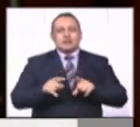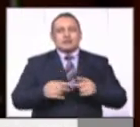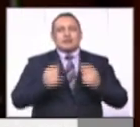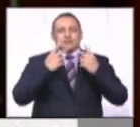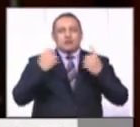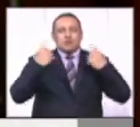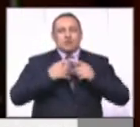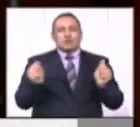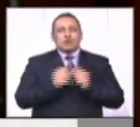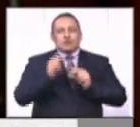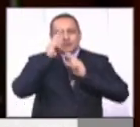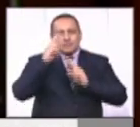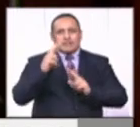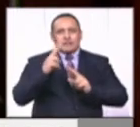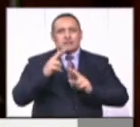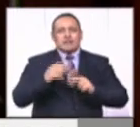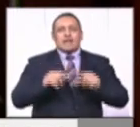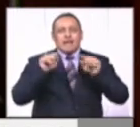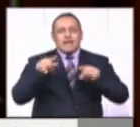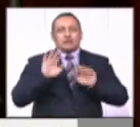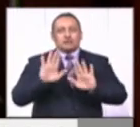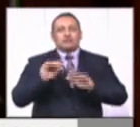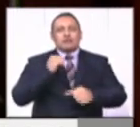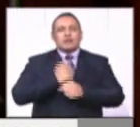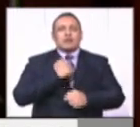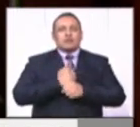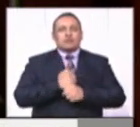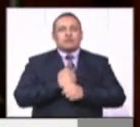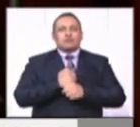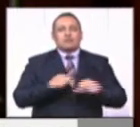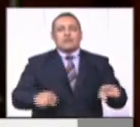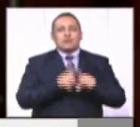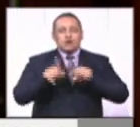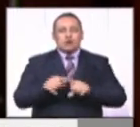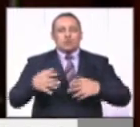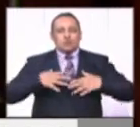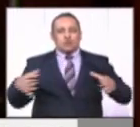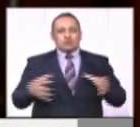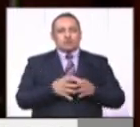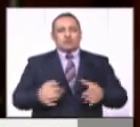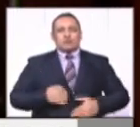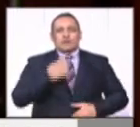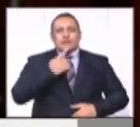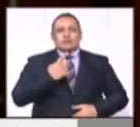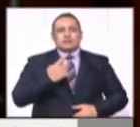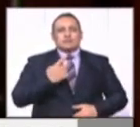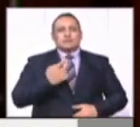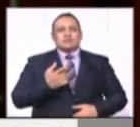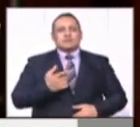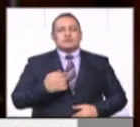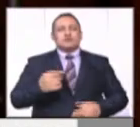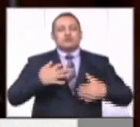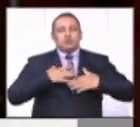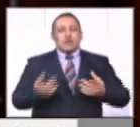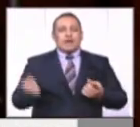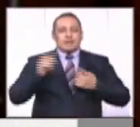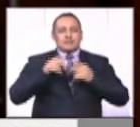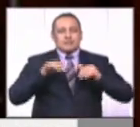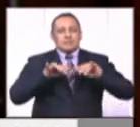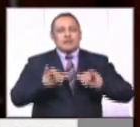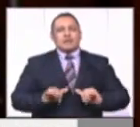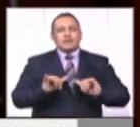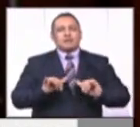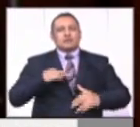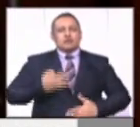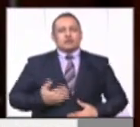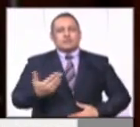y hacerlo respetar esa era su función como la es de nosotros señor presidente Yo hasta aquí me quedo señor